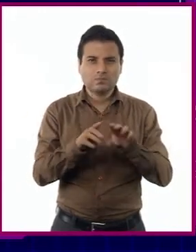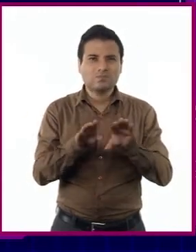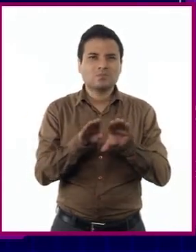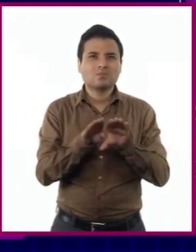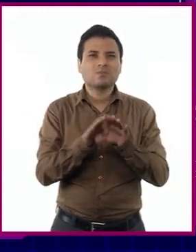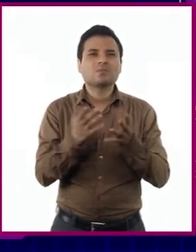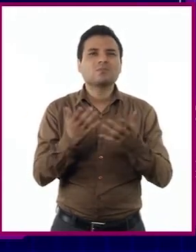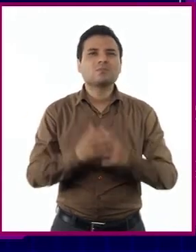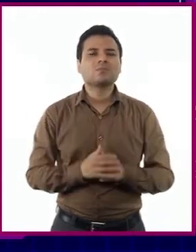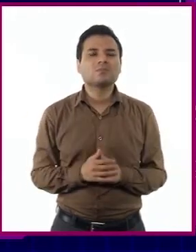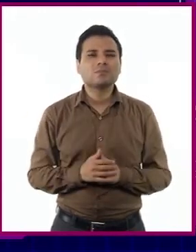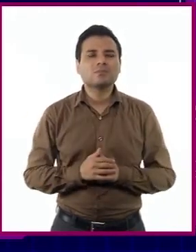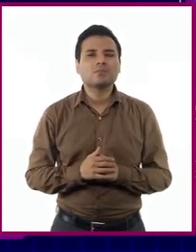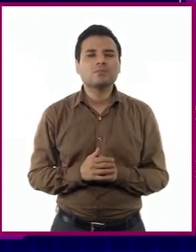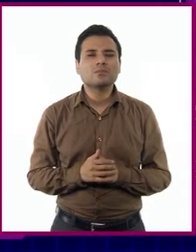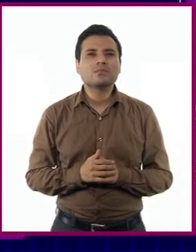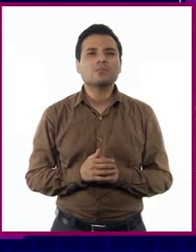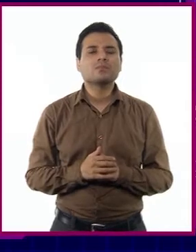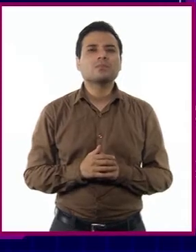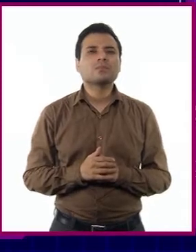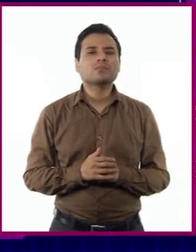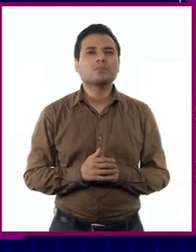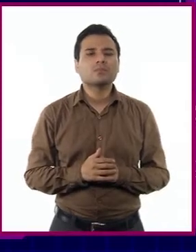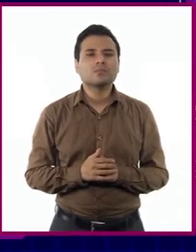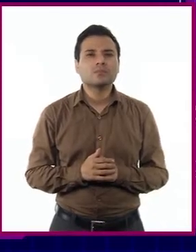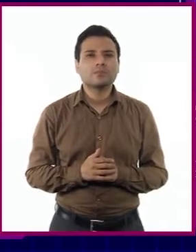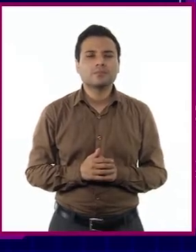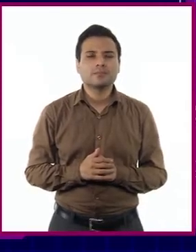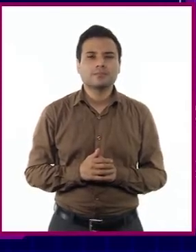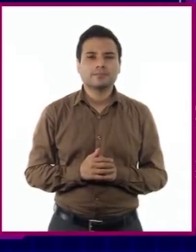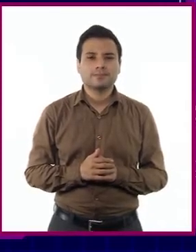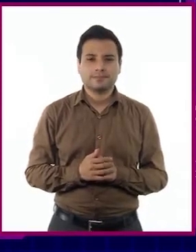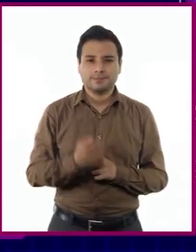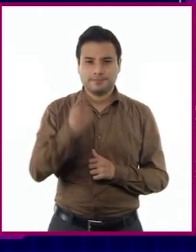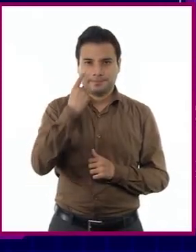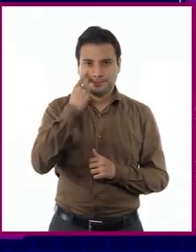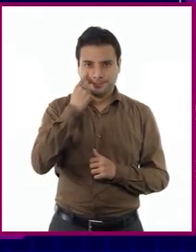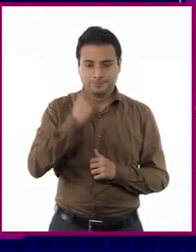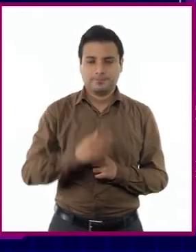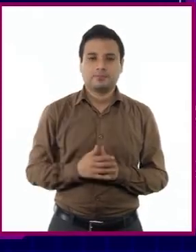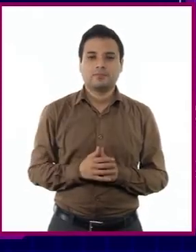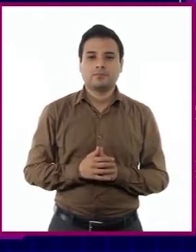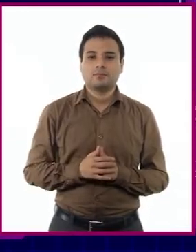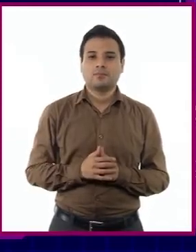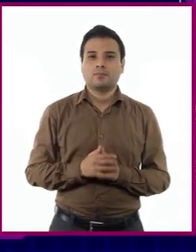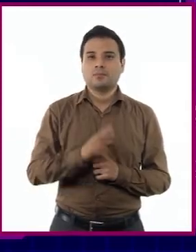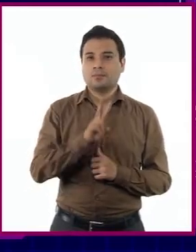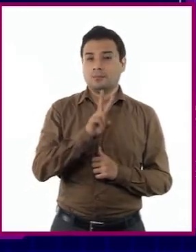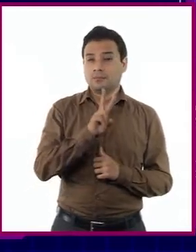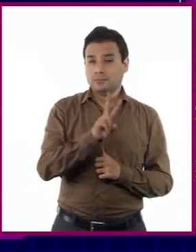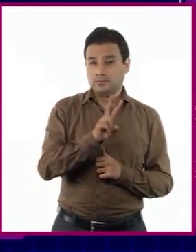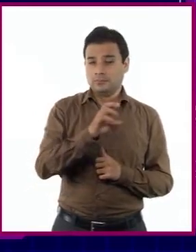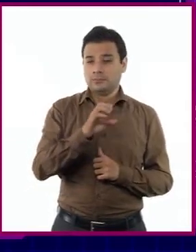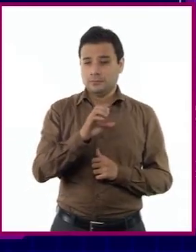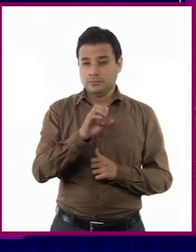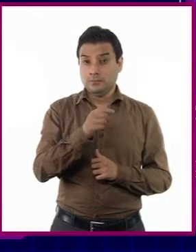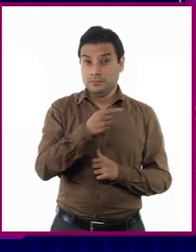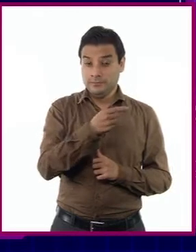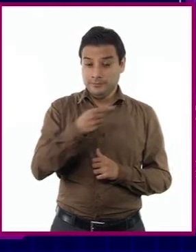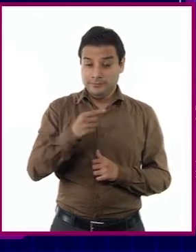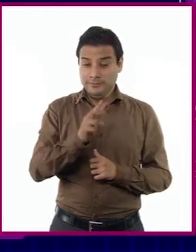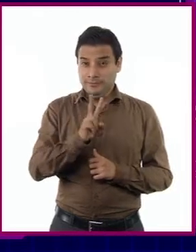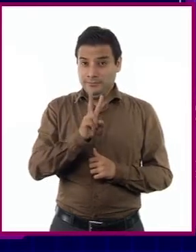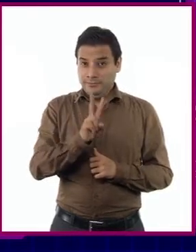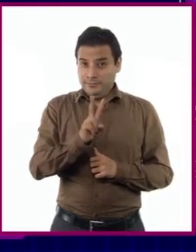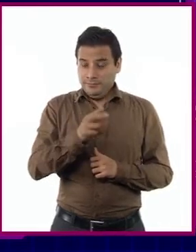volumen del prisma recto observen que si al volumen del cilindro le restan el volumen del